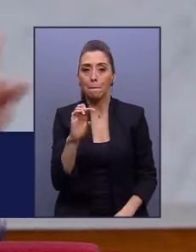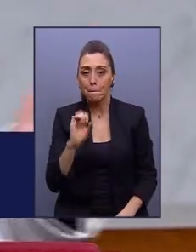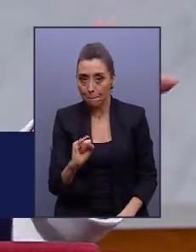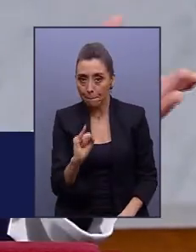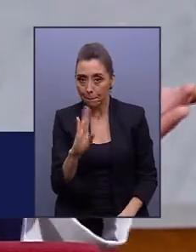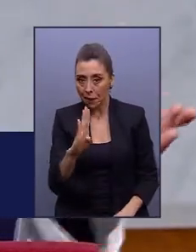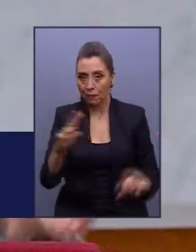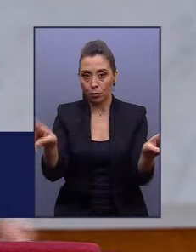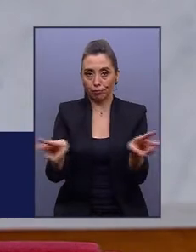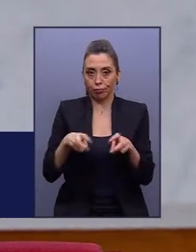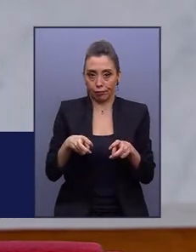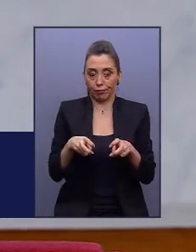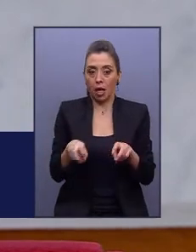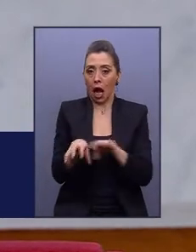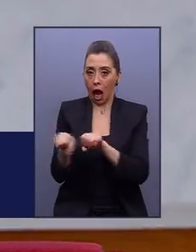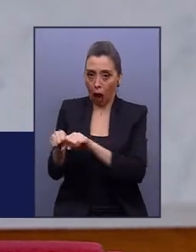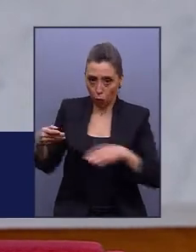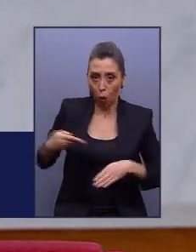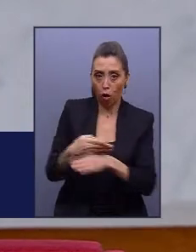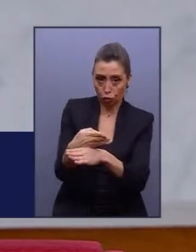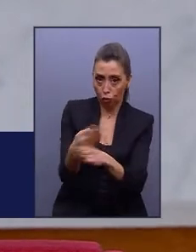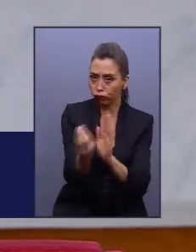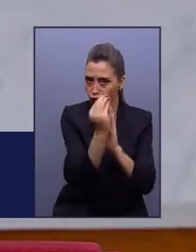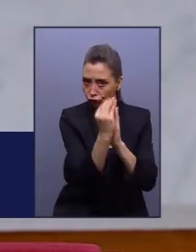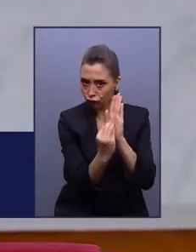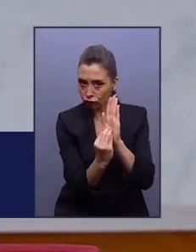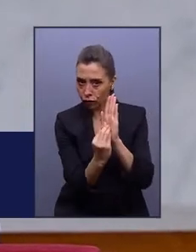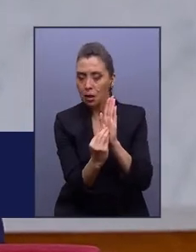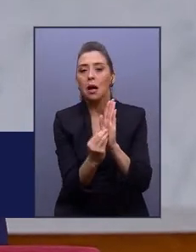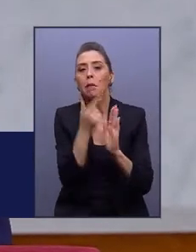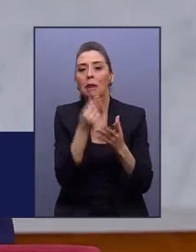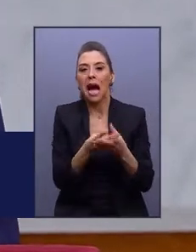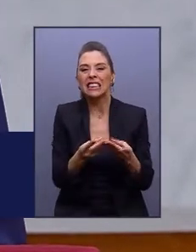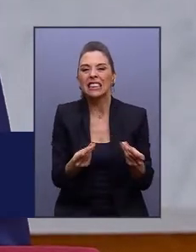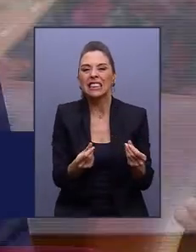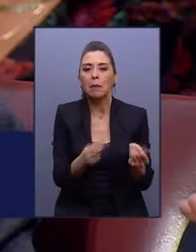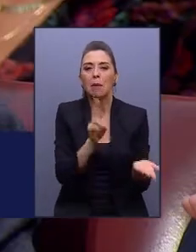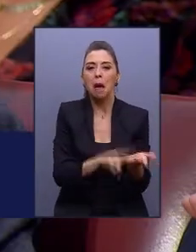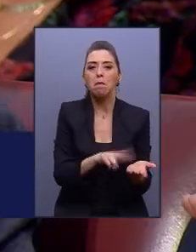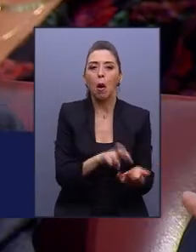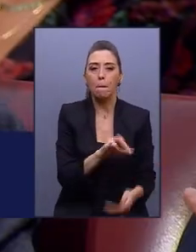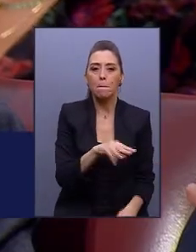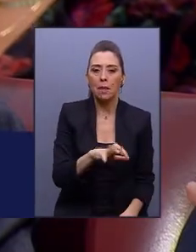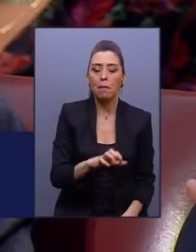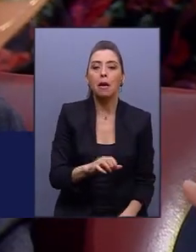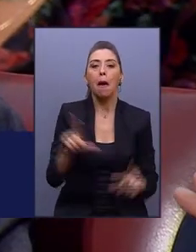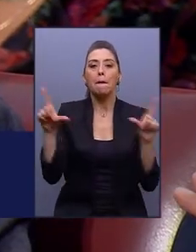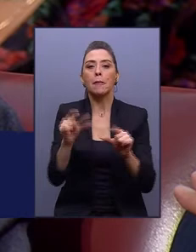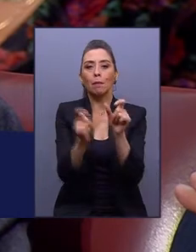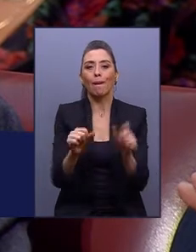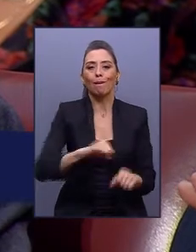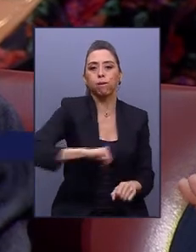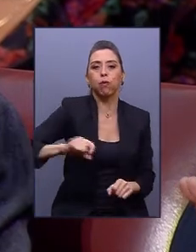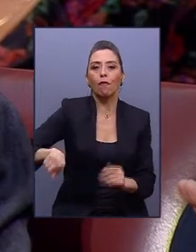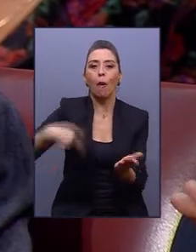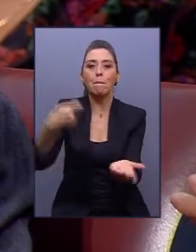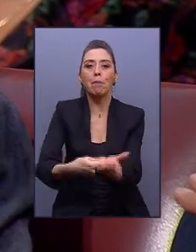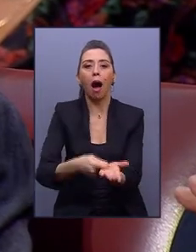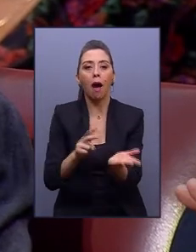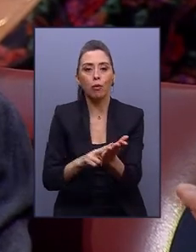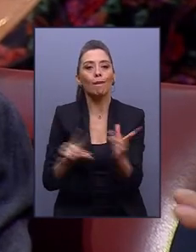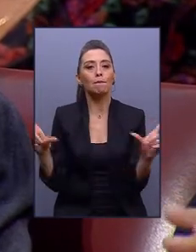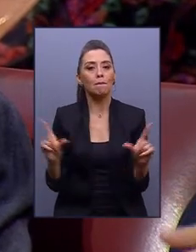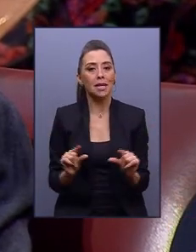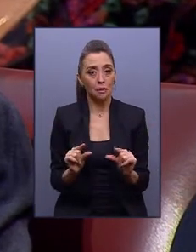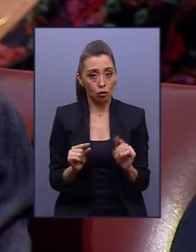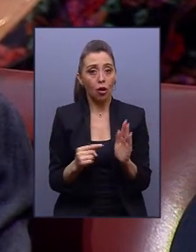nacida de un acuerdo transversal, que consideró un sistema simplificado para pymes y restringió tanto la evasión como la elusión. Y es